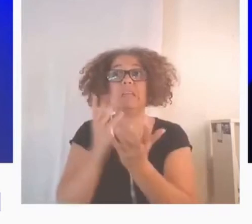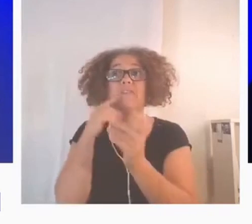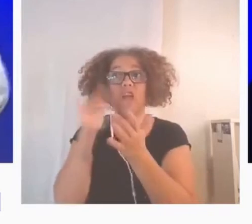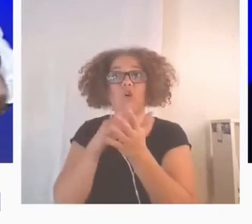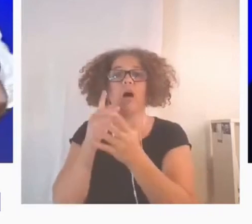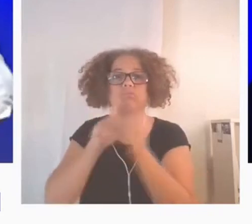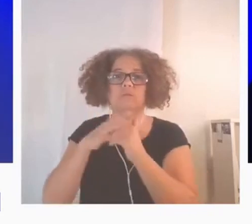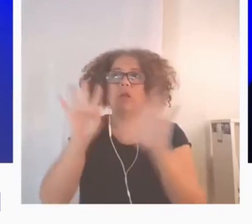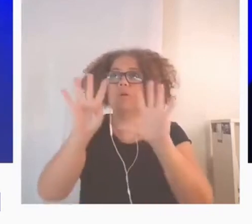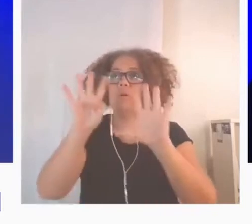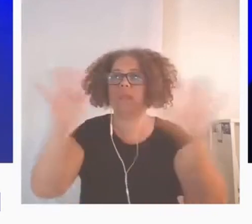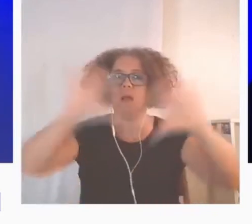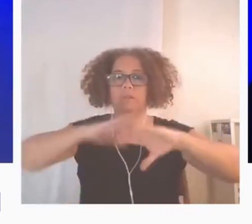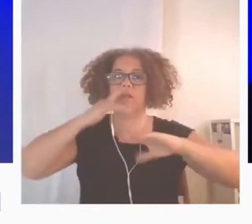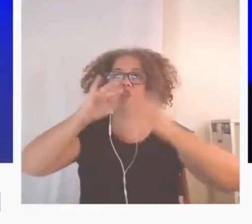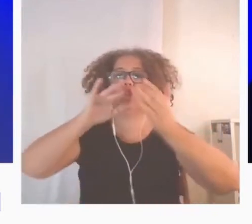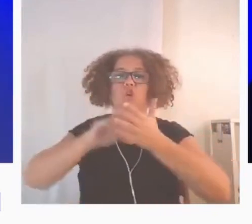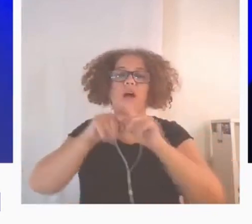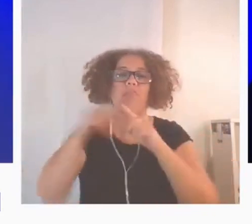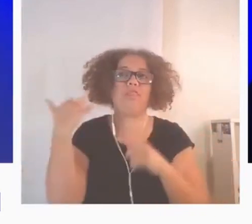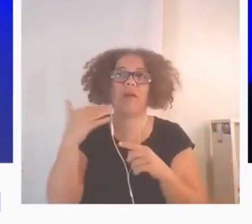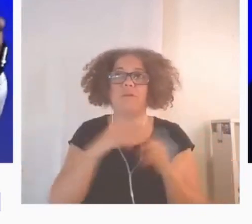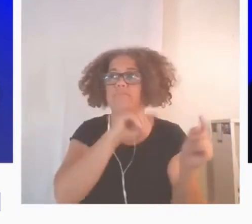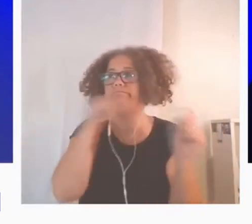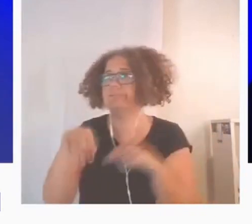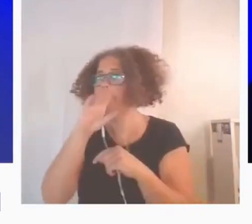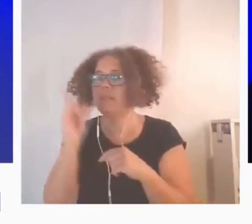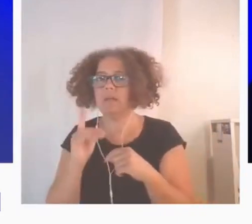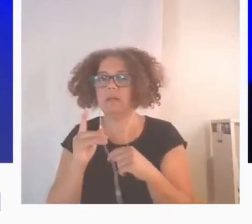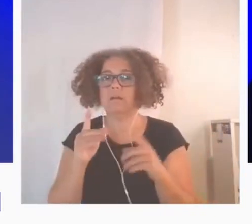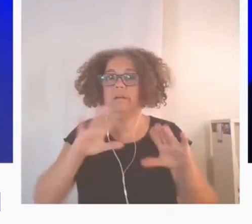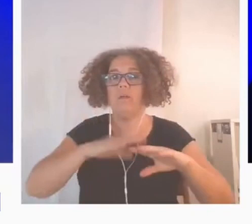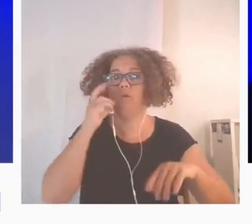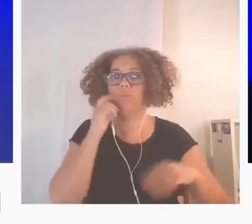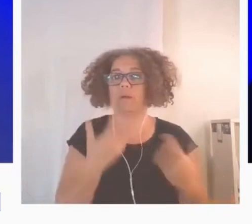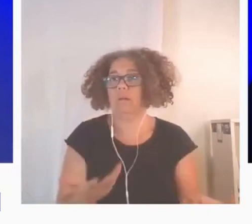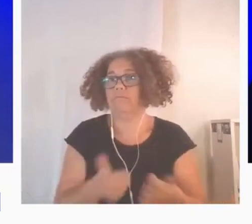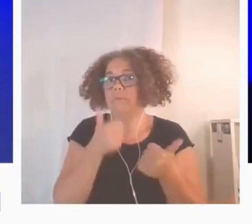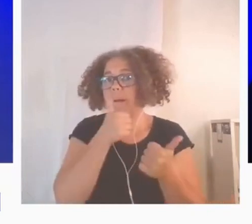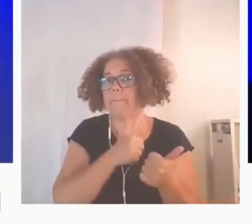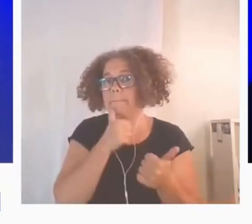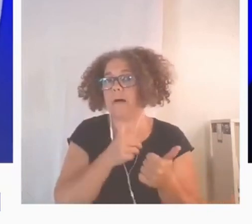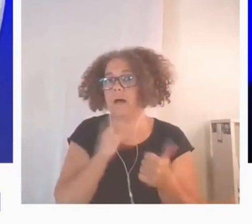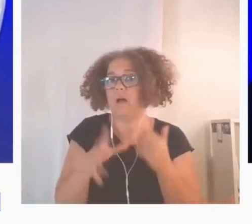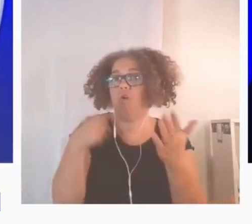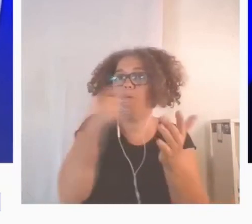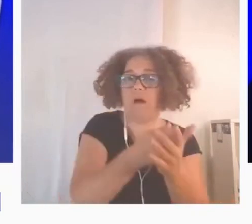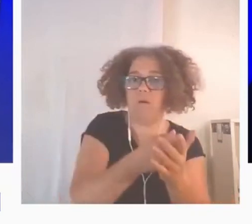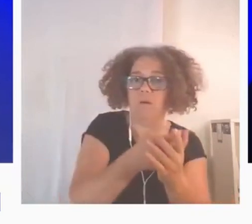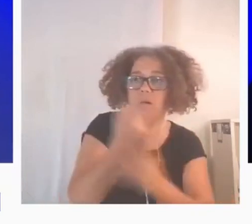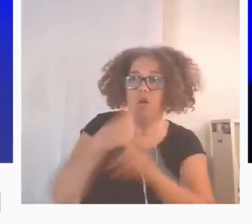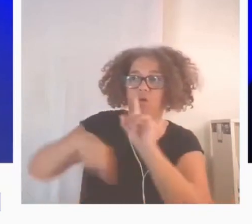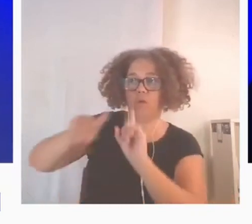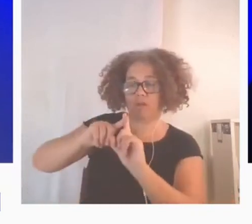de la noche, me ha pillado en Zamora, no voy a volver a Madrid, duermo aquí. Y ahora ya no hay nadie en la empresa, ¿qué hago? Lo pago yo, luego me lo pagan a